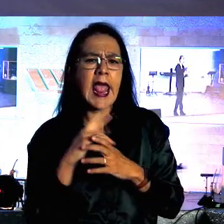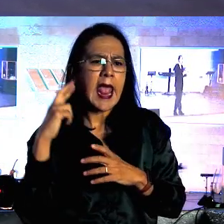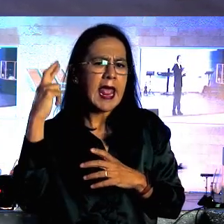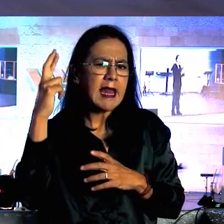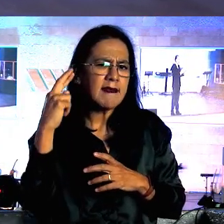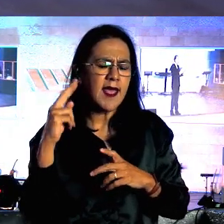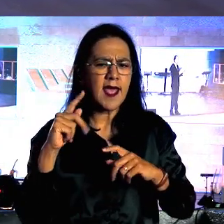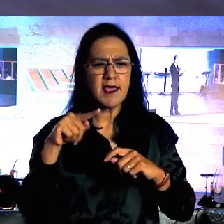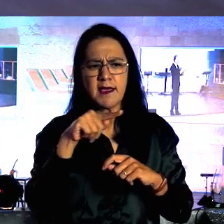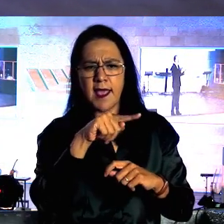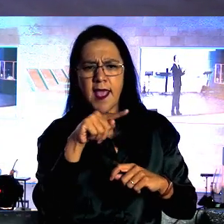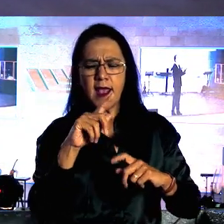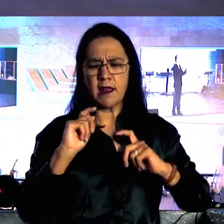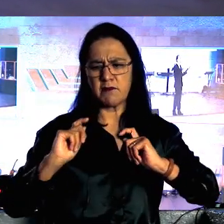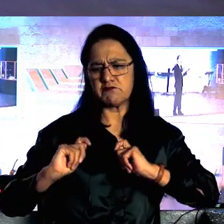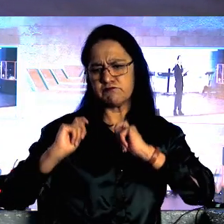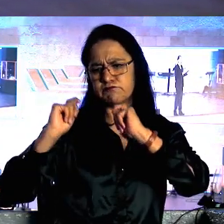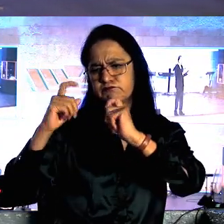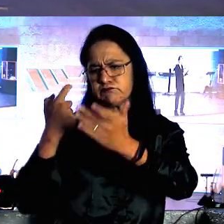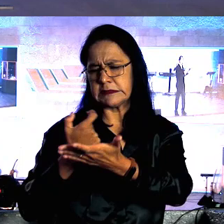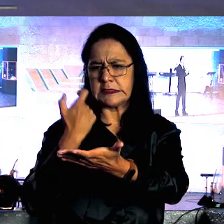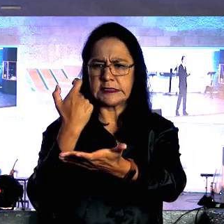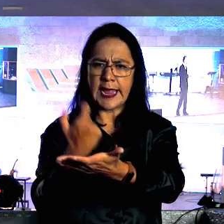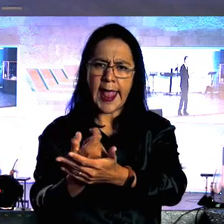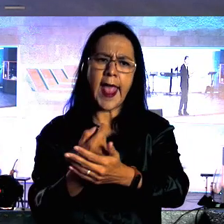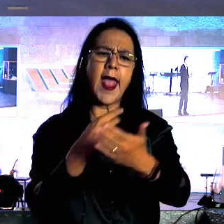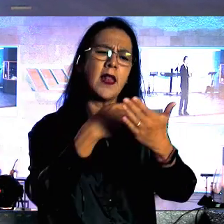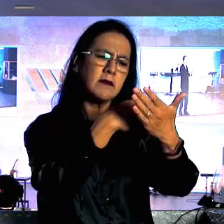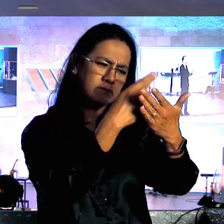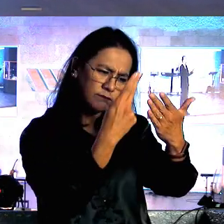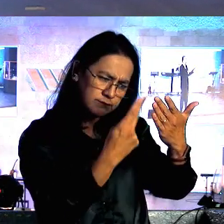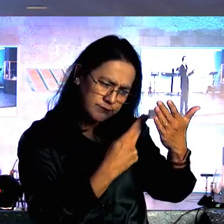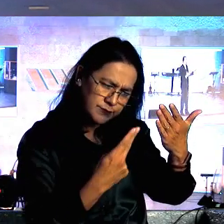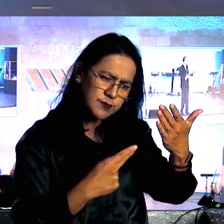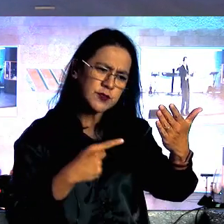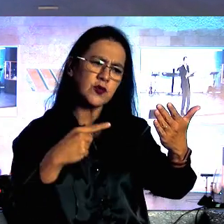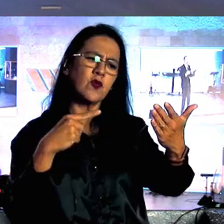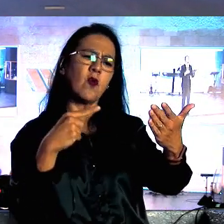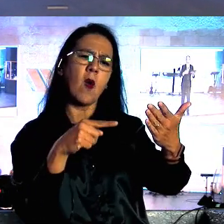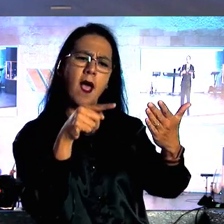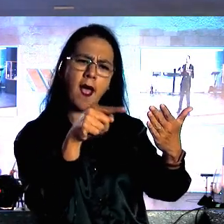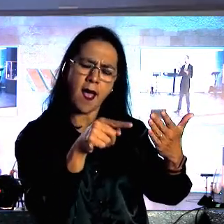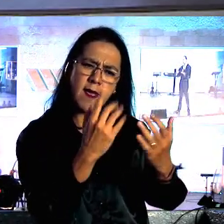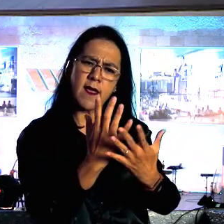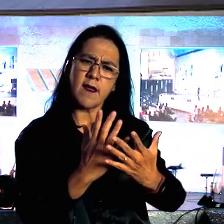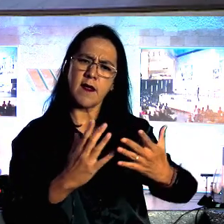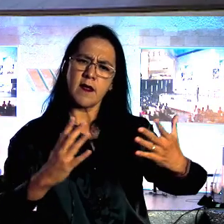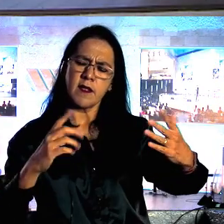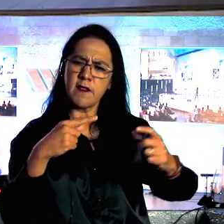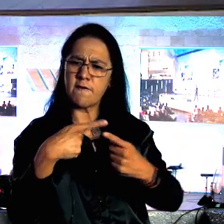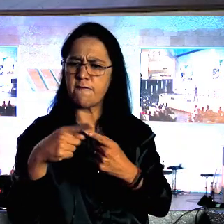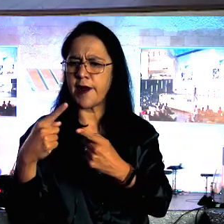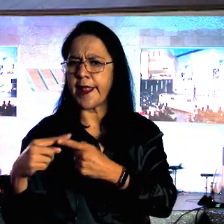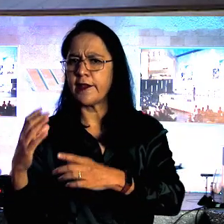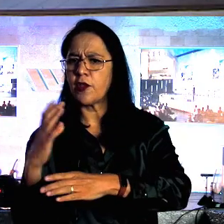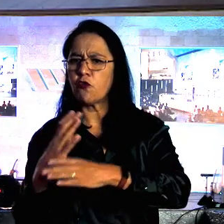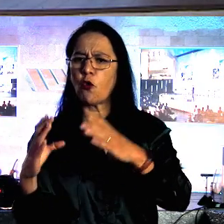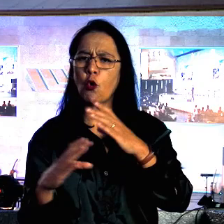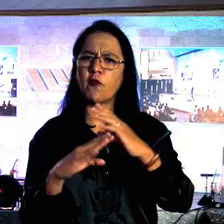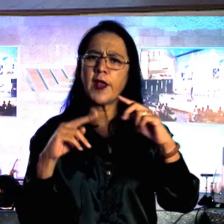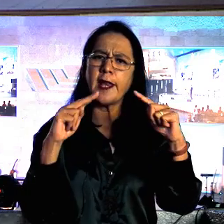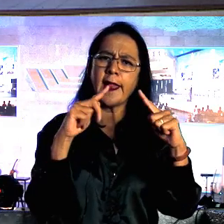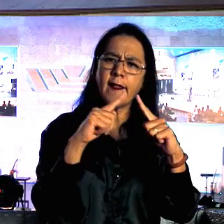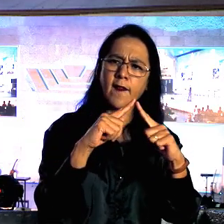recursos, él diseñó que en lugar de una fuente de bronce iba a haber más fuentes de bronce, lugar de un candelabro iba a haber más candelabros.